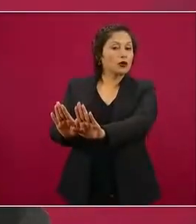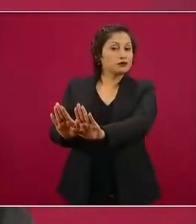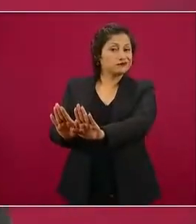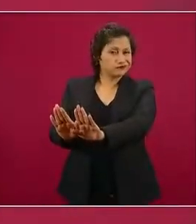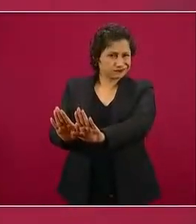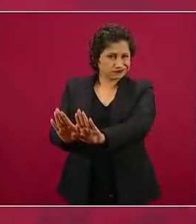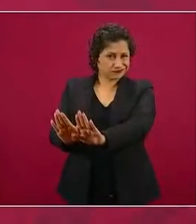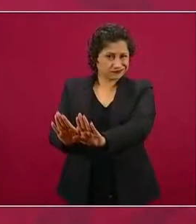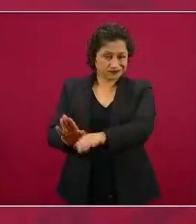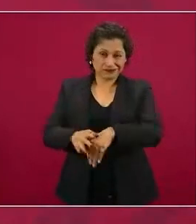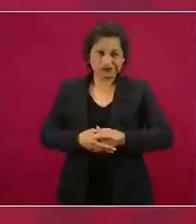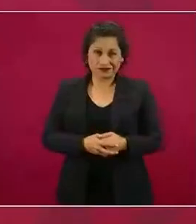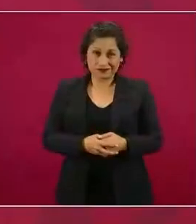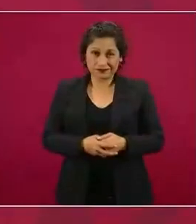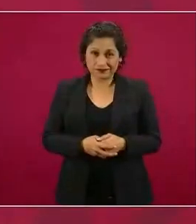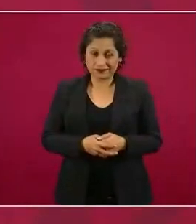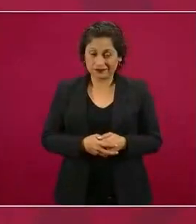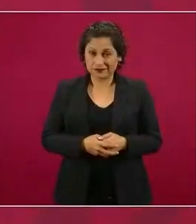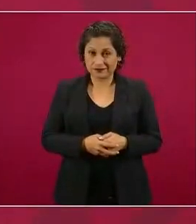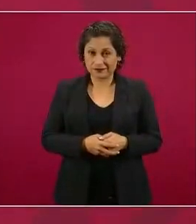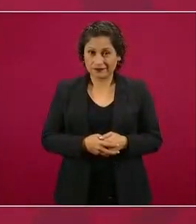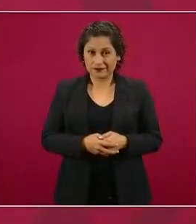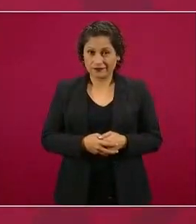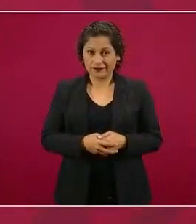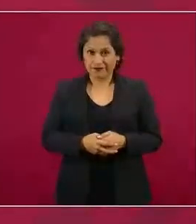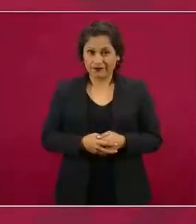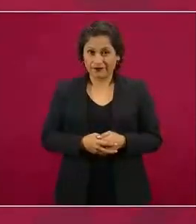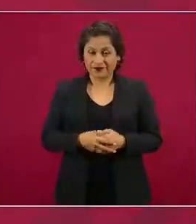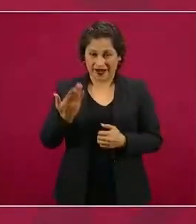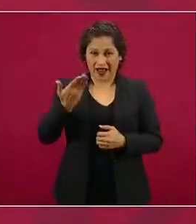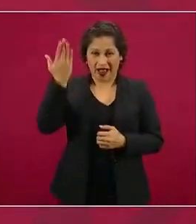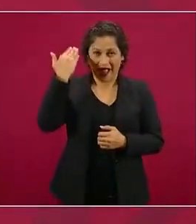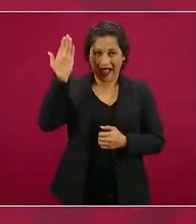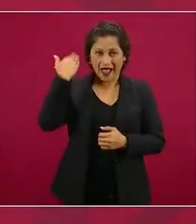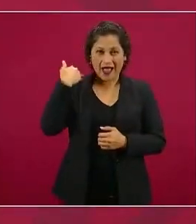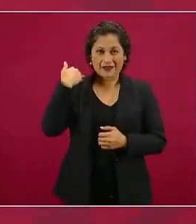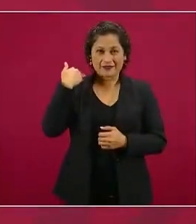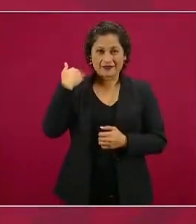¿Que tres empresas